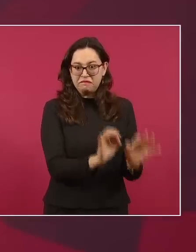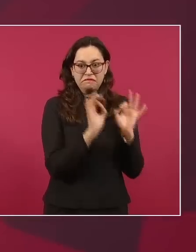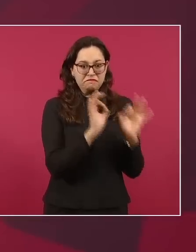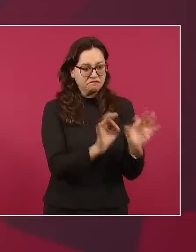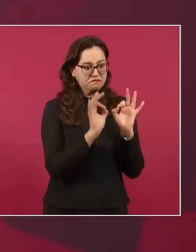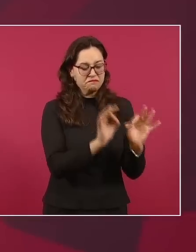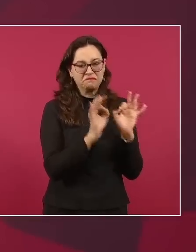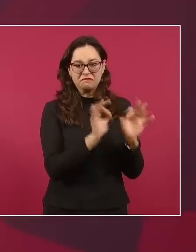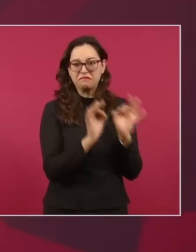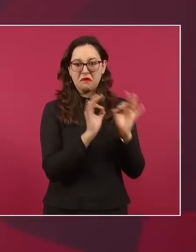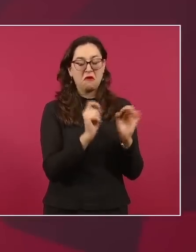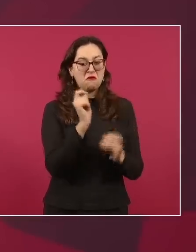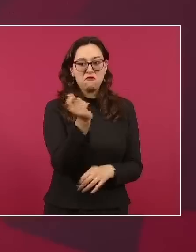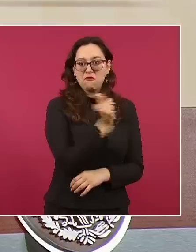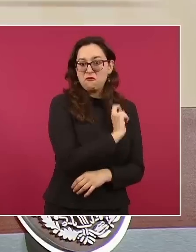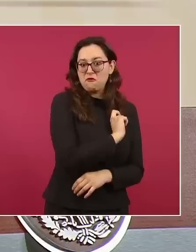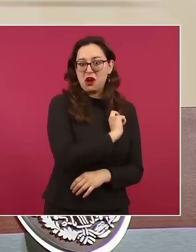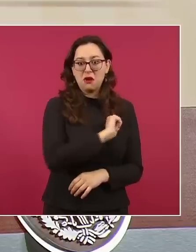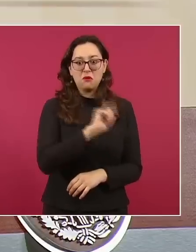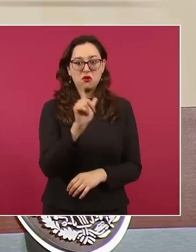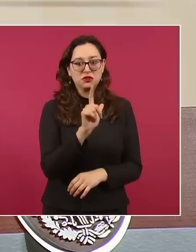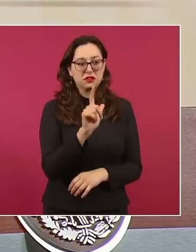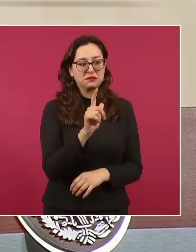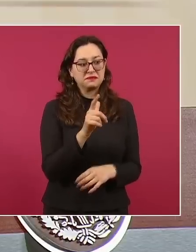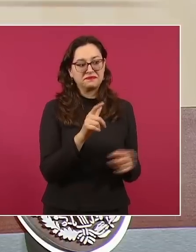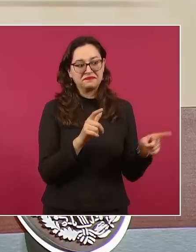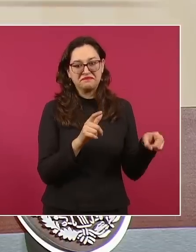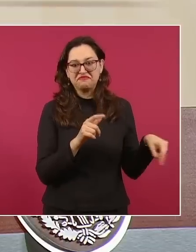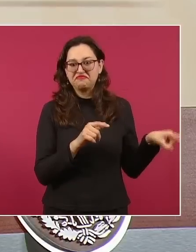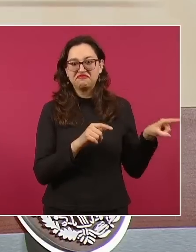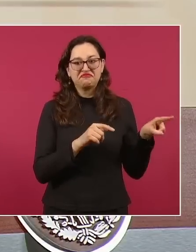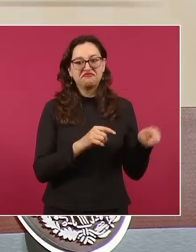destruir la industria petroquímica.